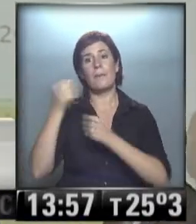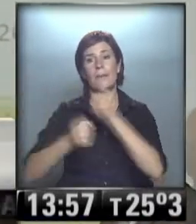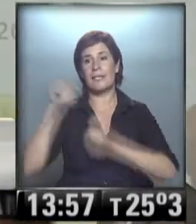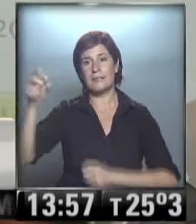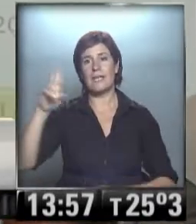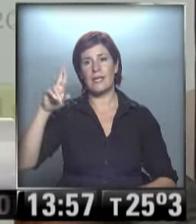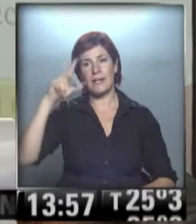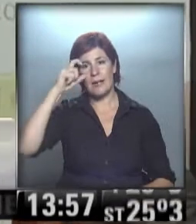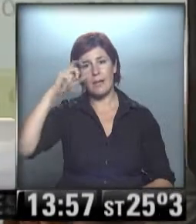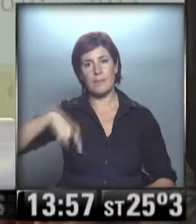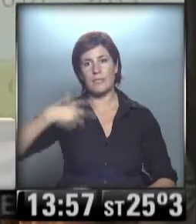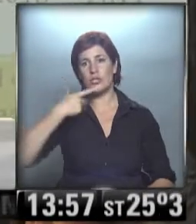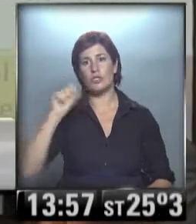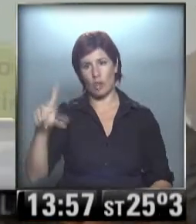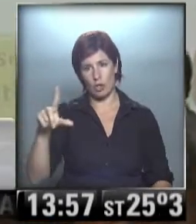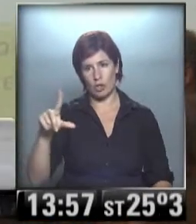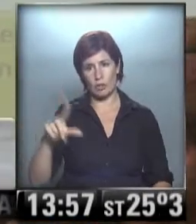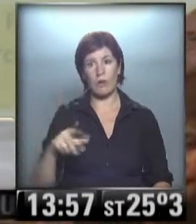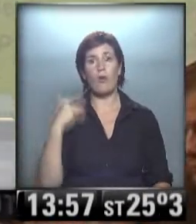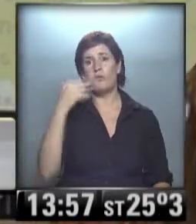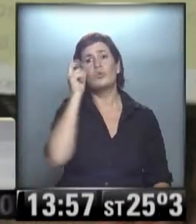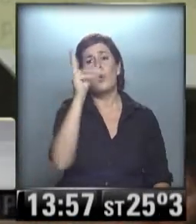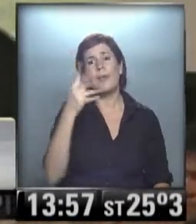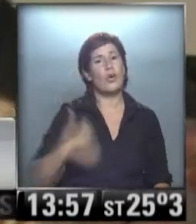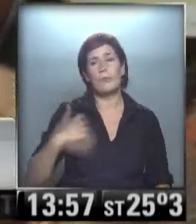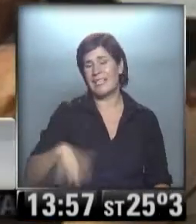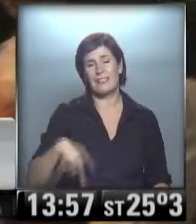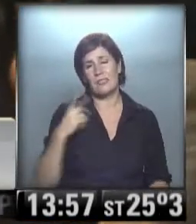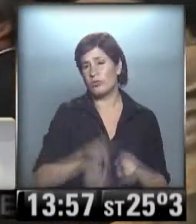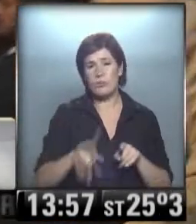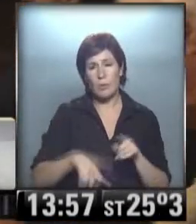empresa española Repsol. Mucho peor para la Argentina, o sea, que siempre lo dijimos,